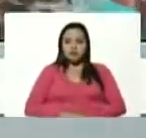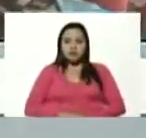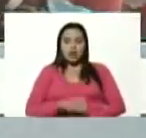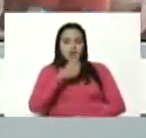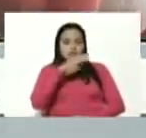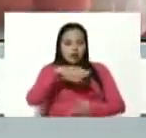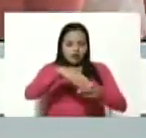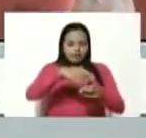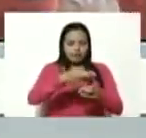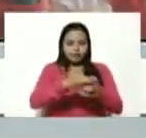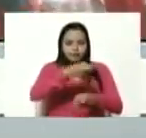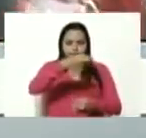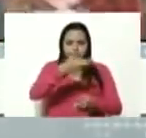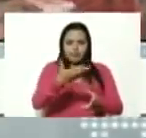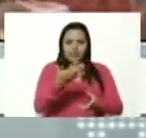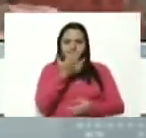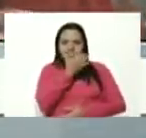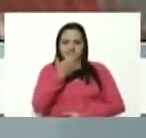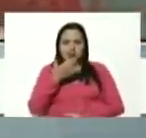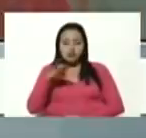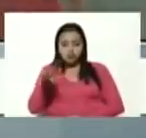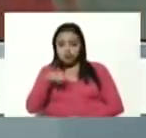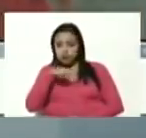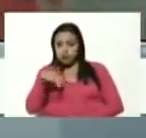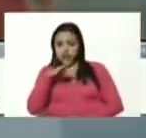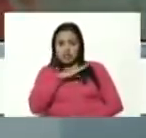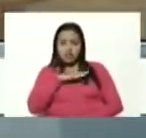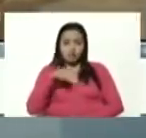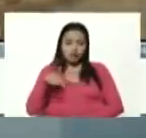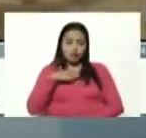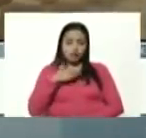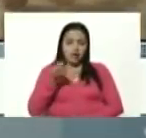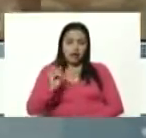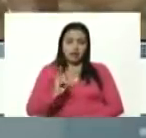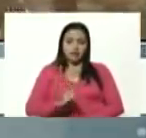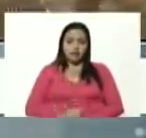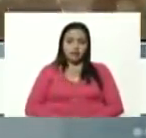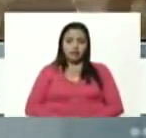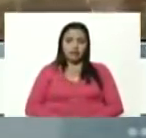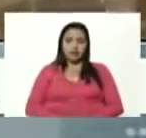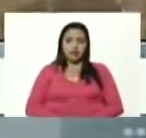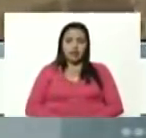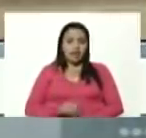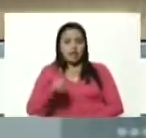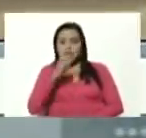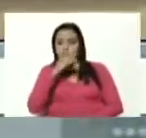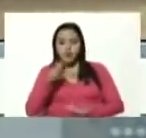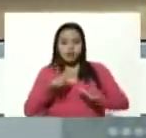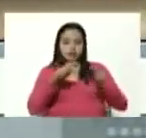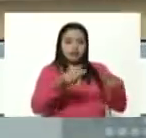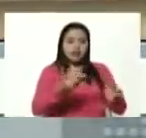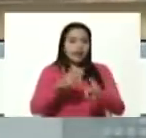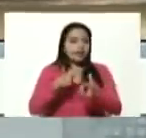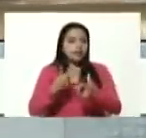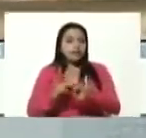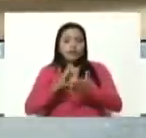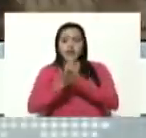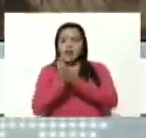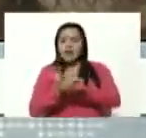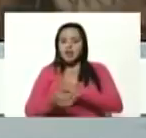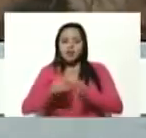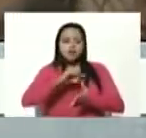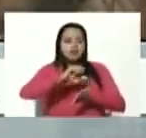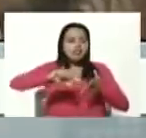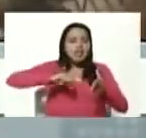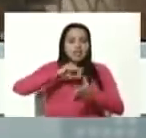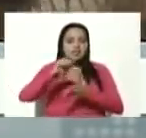envase cuando tenemos el envase. El envase lo tenemos, pero a Sasaima no le llegó. Entonces no siguieron haciendo las salsas de